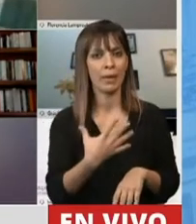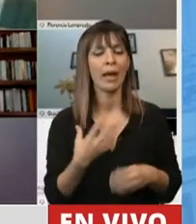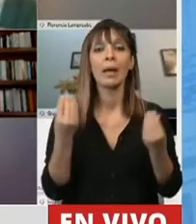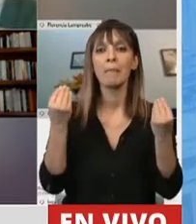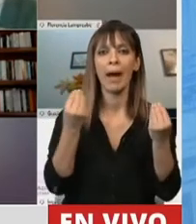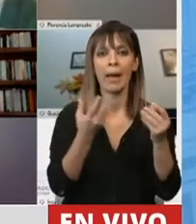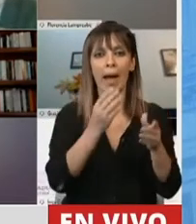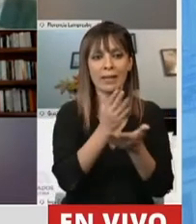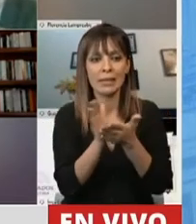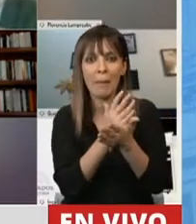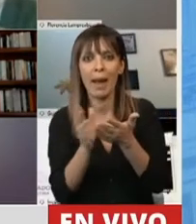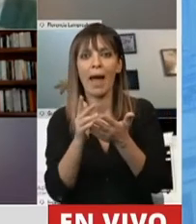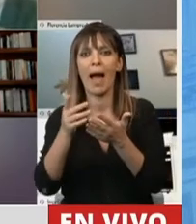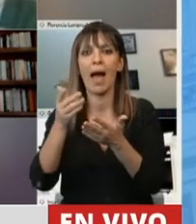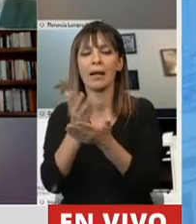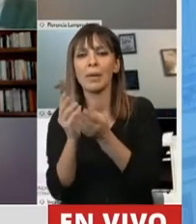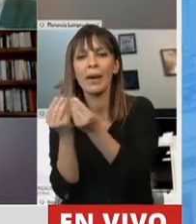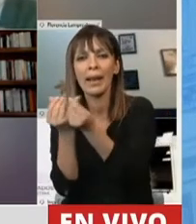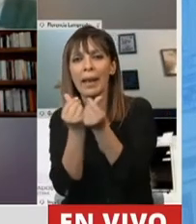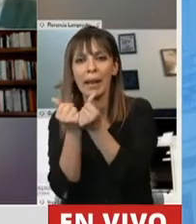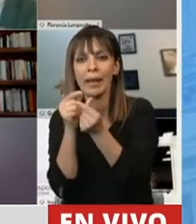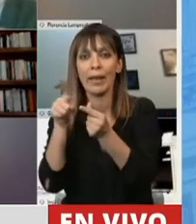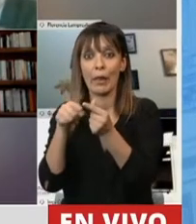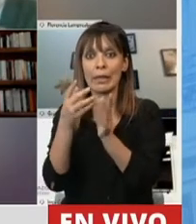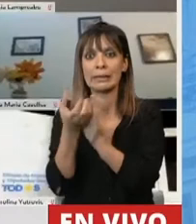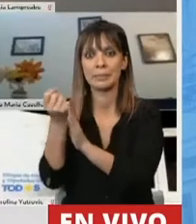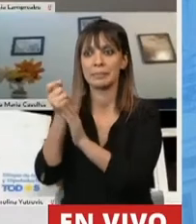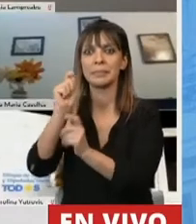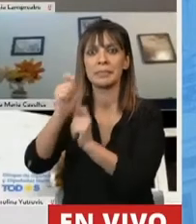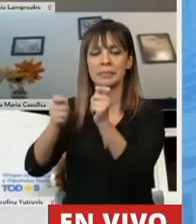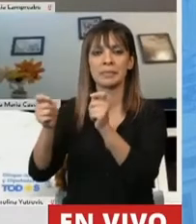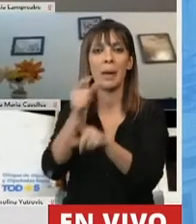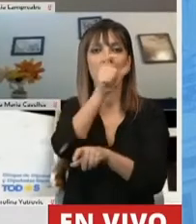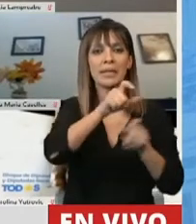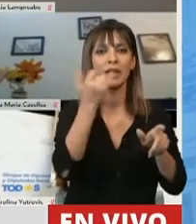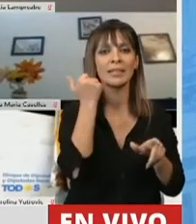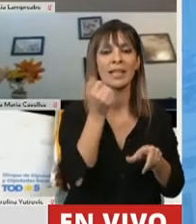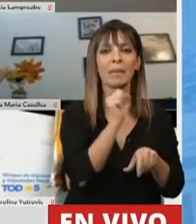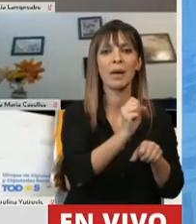obtener plasma de aquellos pacientes recuperados de COVID.